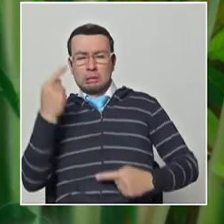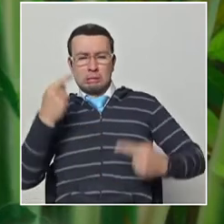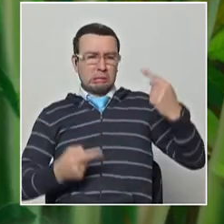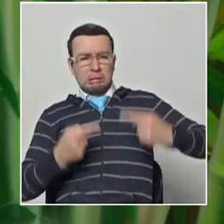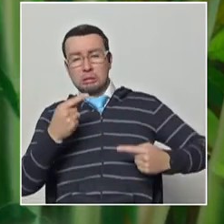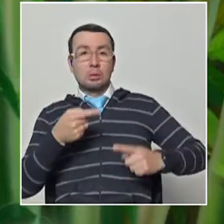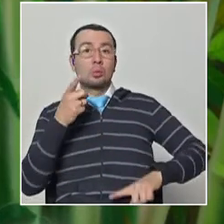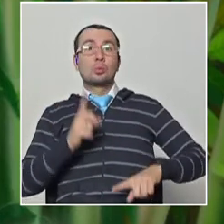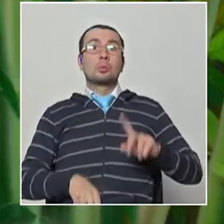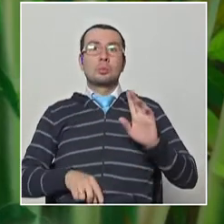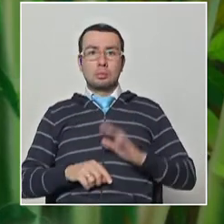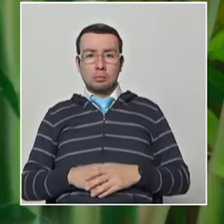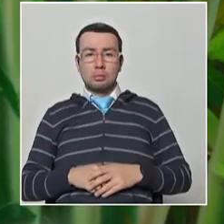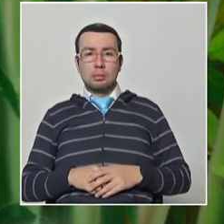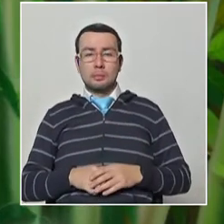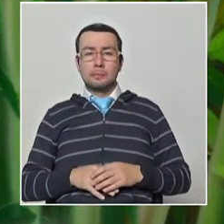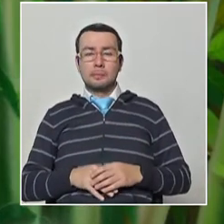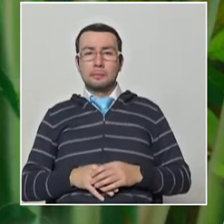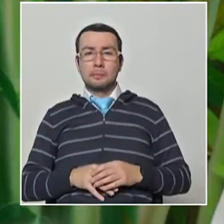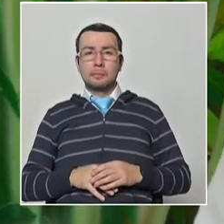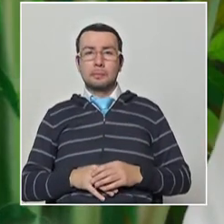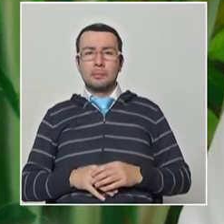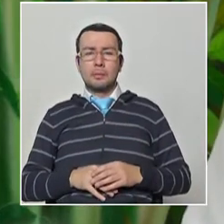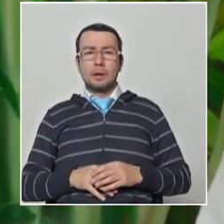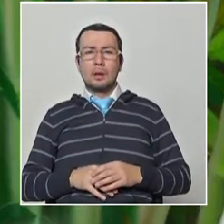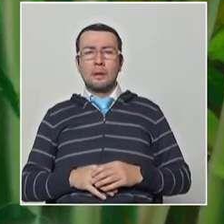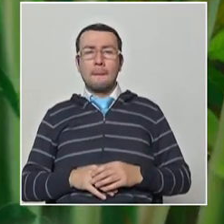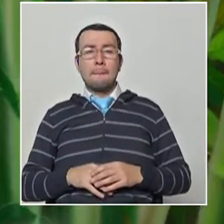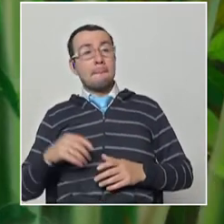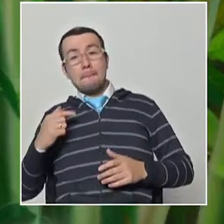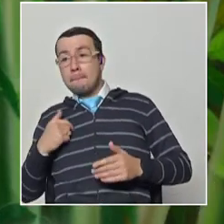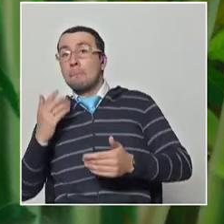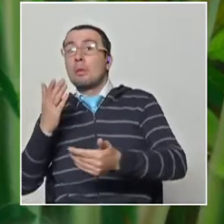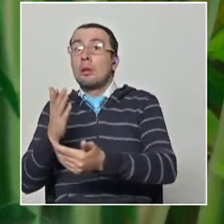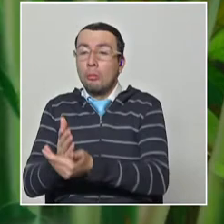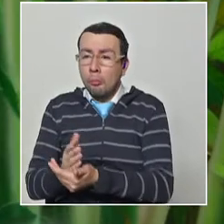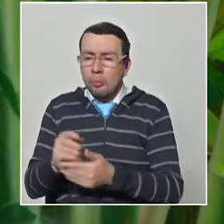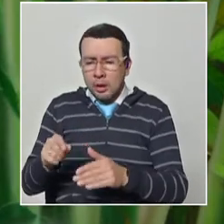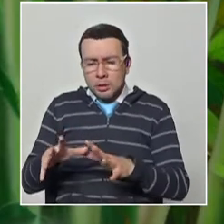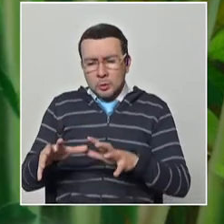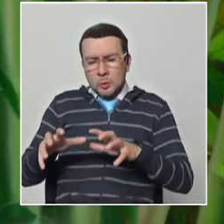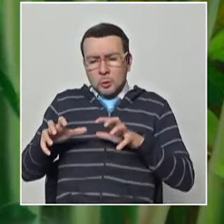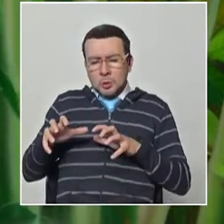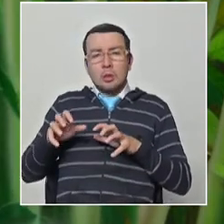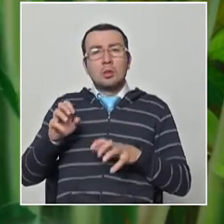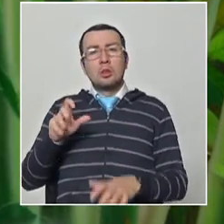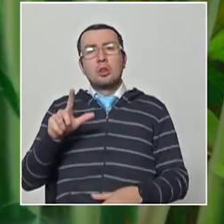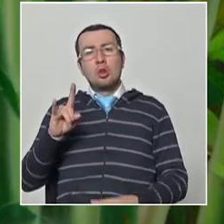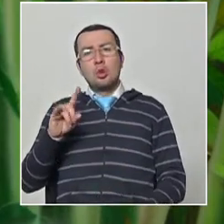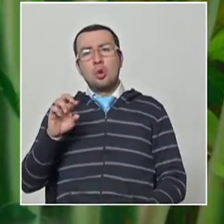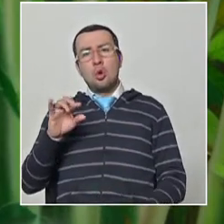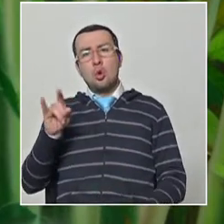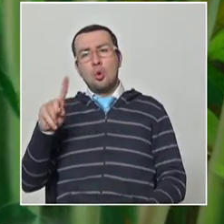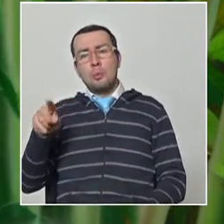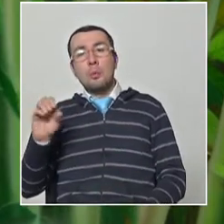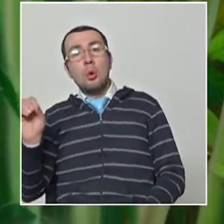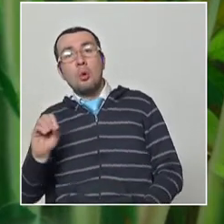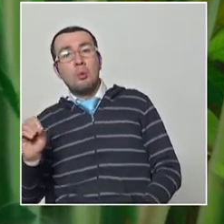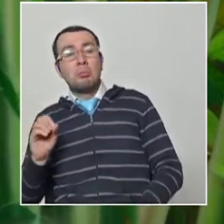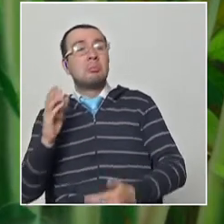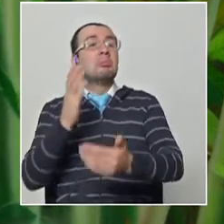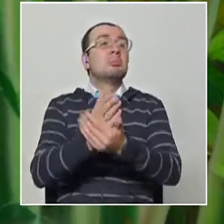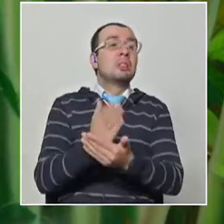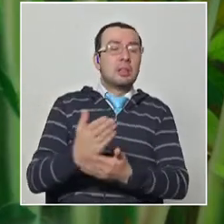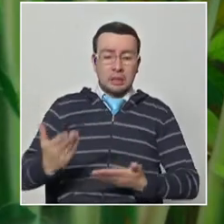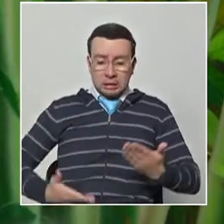conflictos pero es que yo voy a que me traten la artritis el lupus o la fibromialgia a veces a la tienda